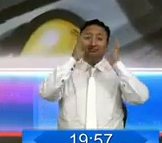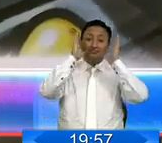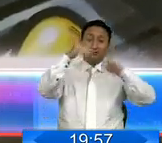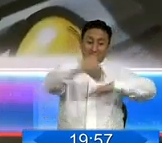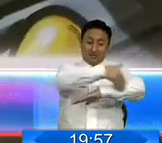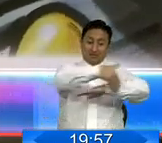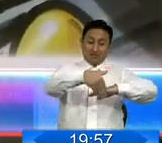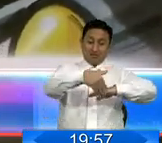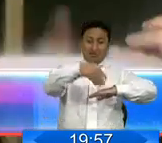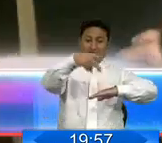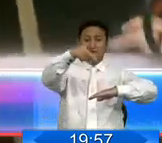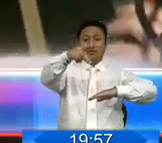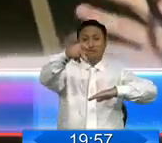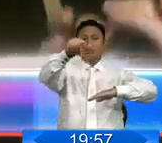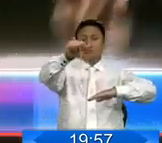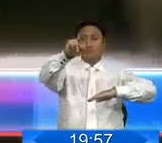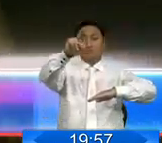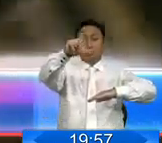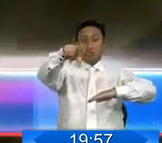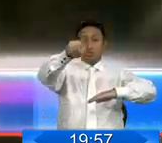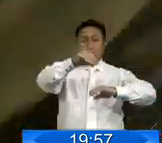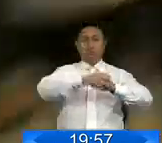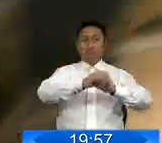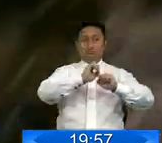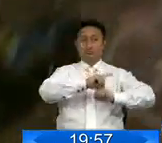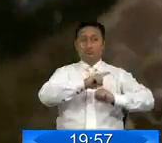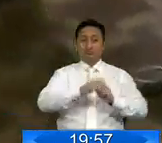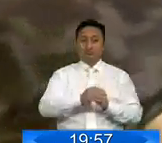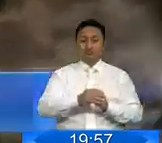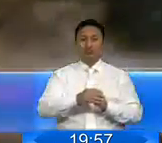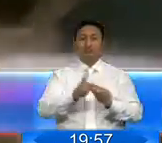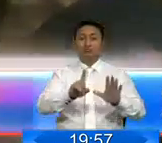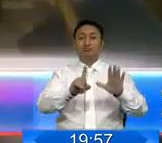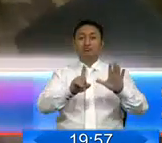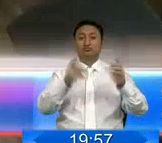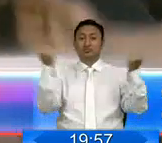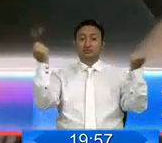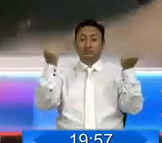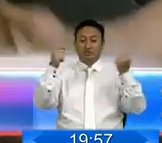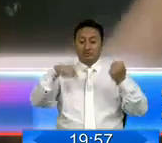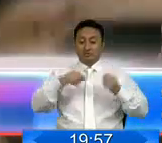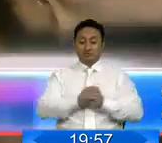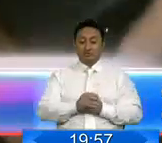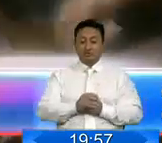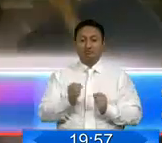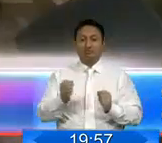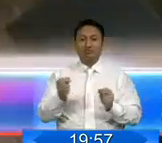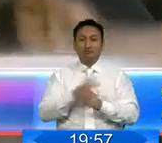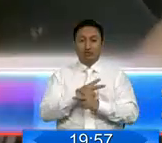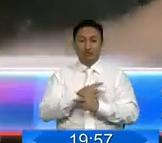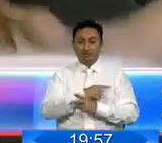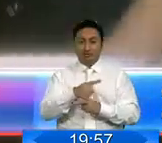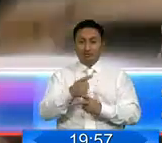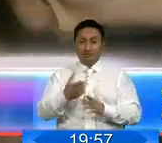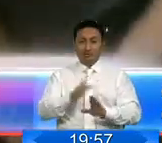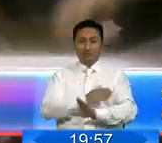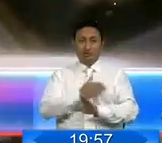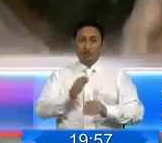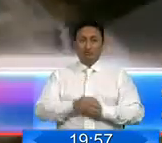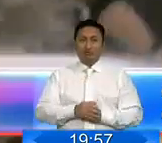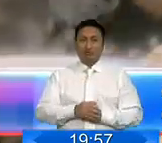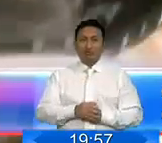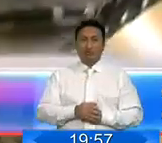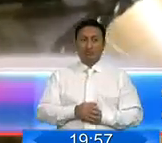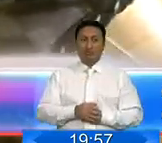el 6... estamos cerrando las fiestas en el abismo aquí en Foch y 12 de octubre. Con todo este talento